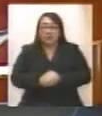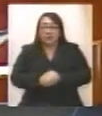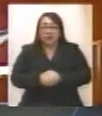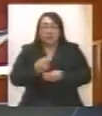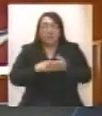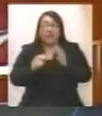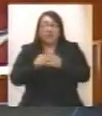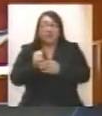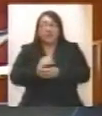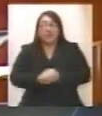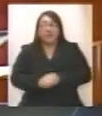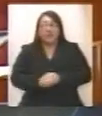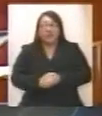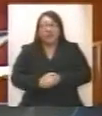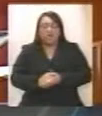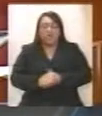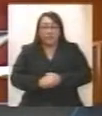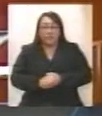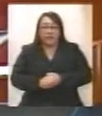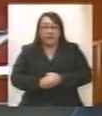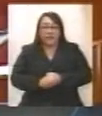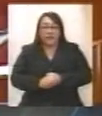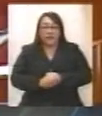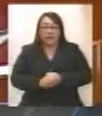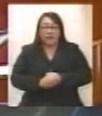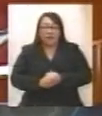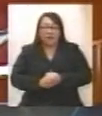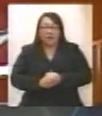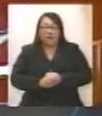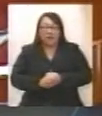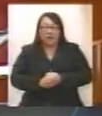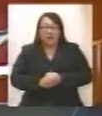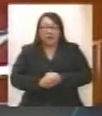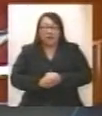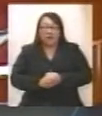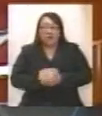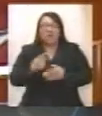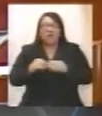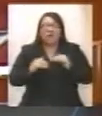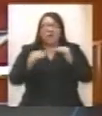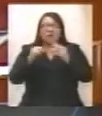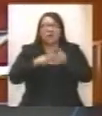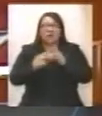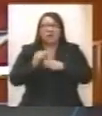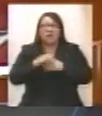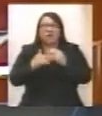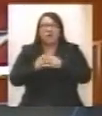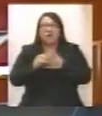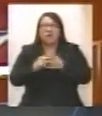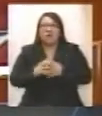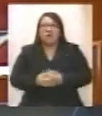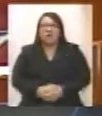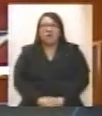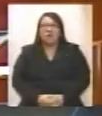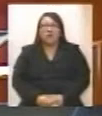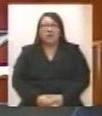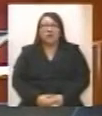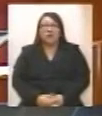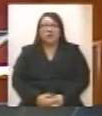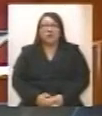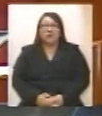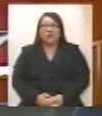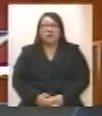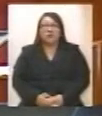Las más diversas relaciones con dicha área, la de mayor dinamismo y crecimiento del mundo, viene multiplicándose